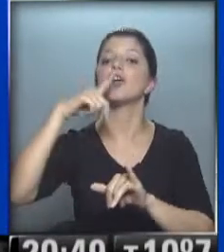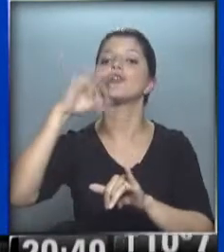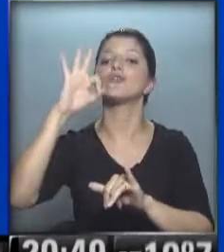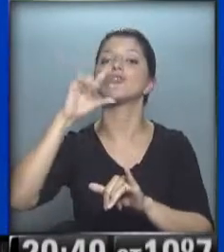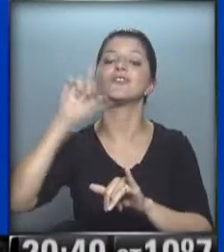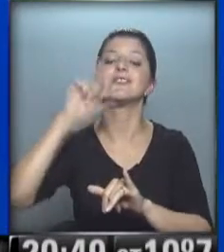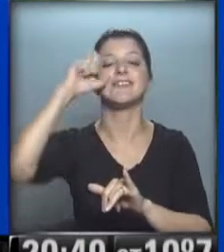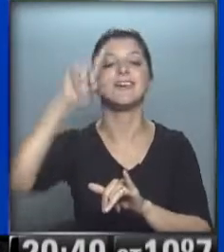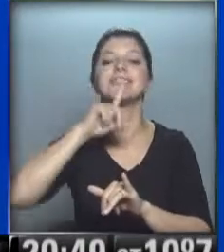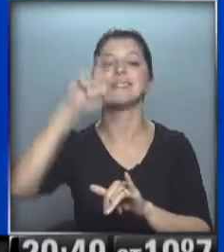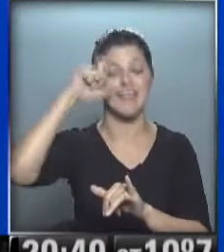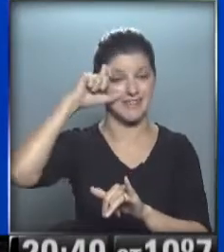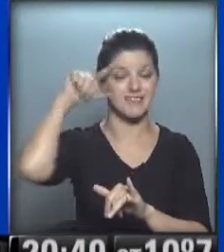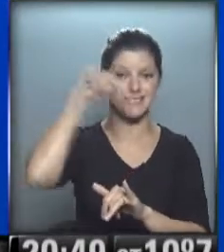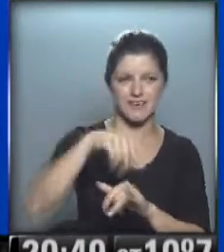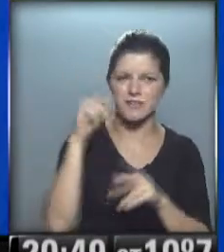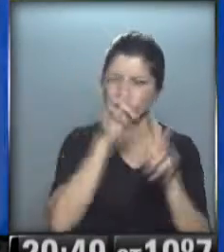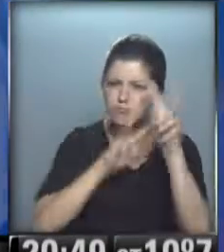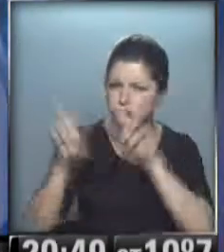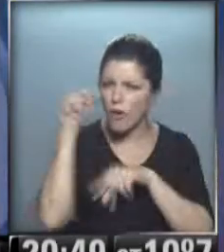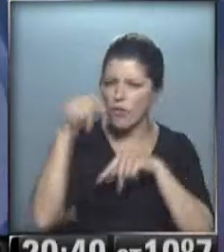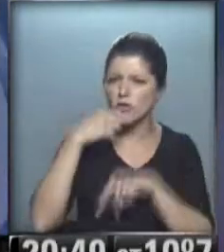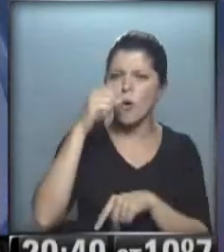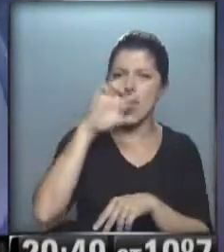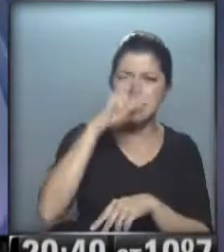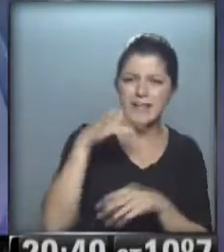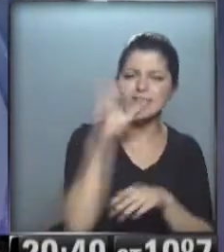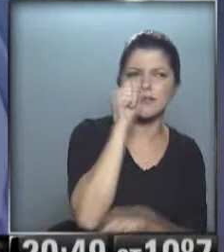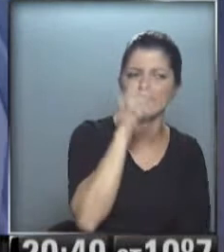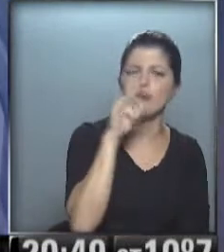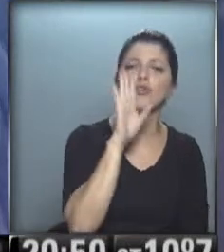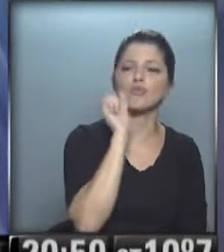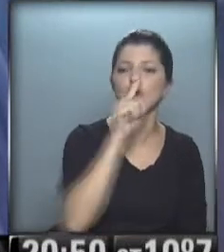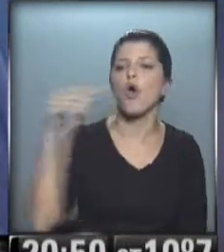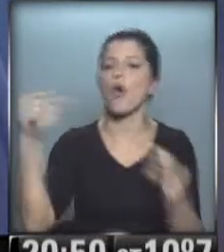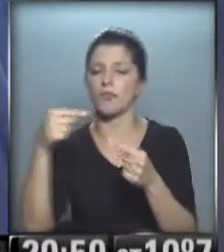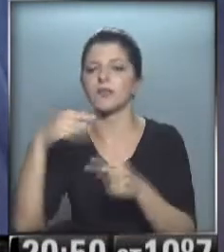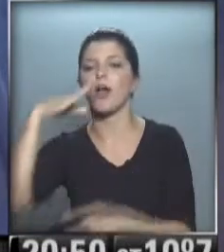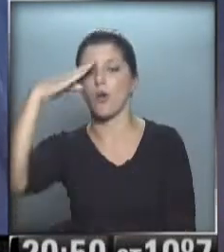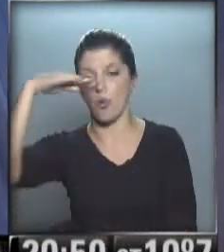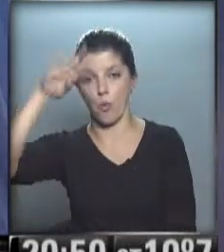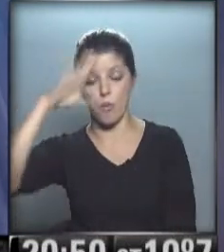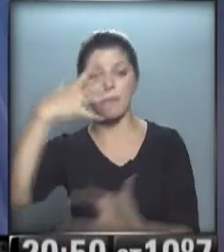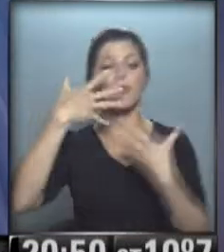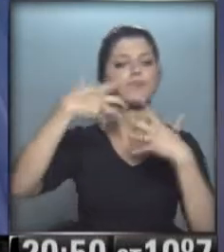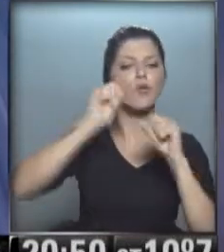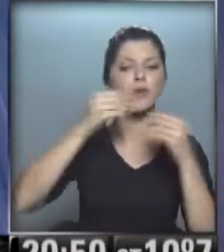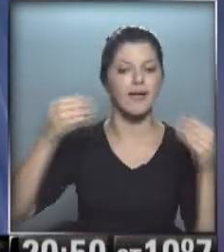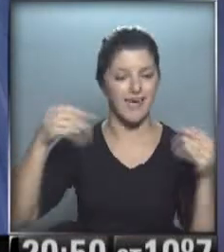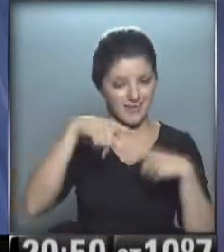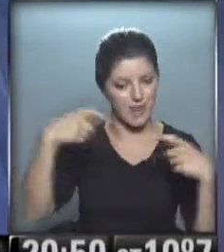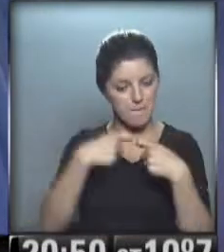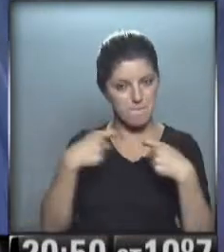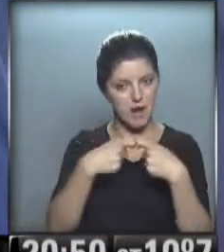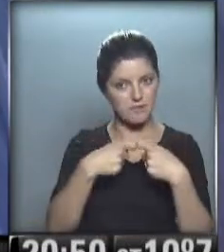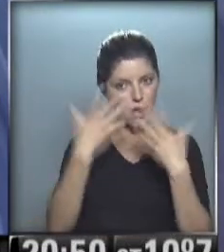está hurgando y mucho en estos planes secretos que hay en Estados Unidos en contra de Cuba. ¿Qué encontró ahora Associated